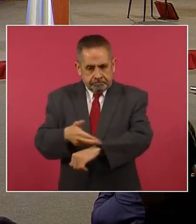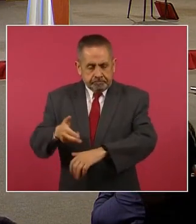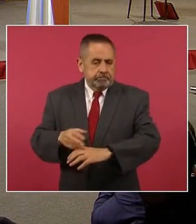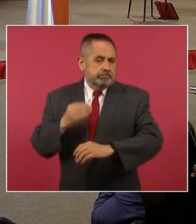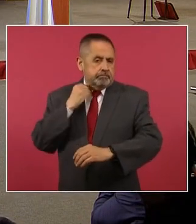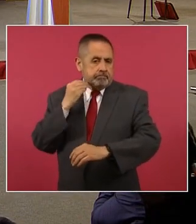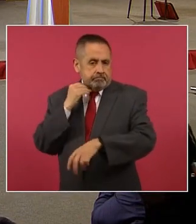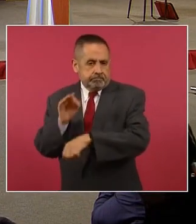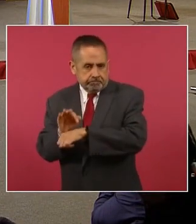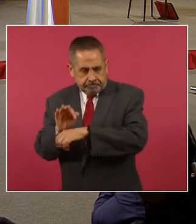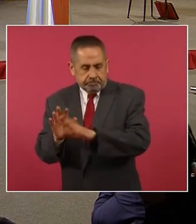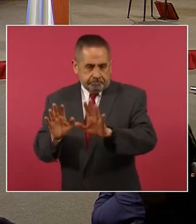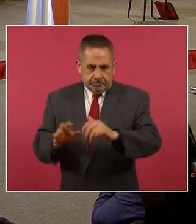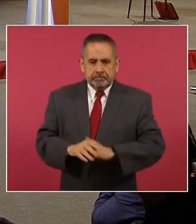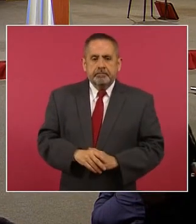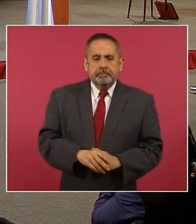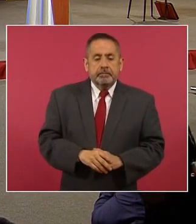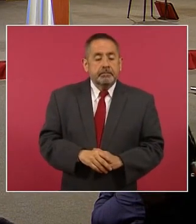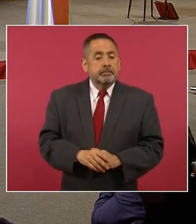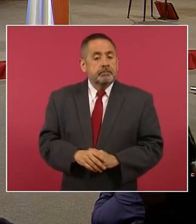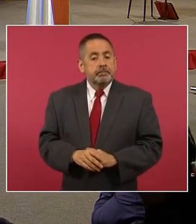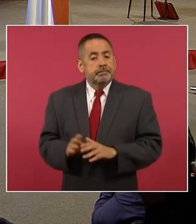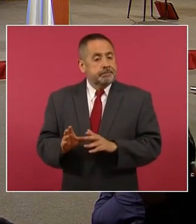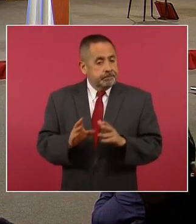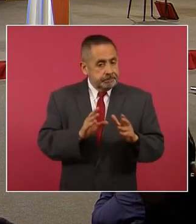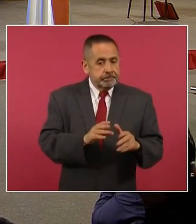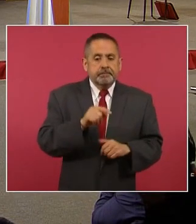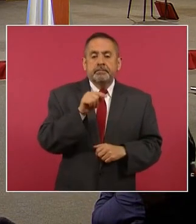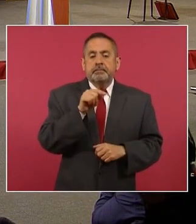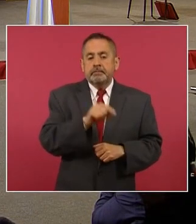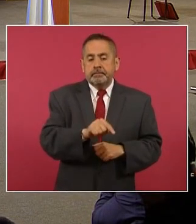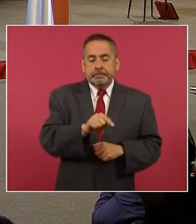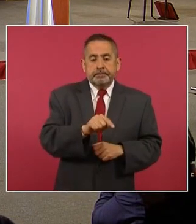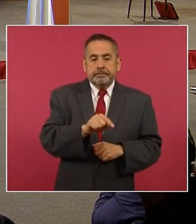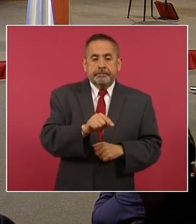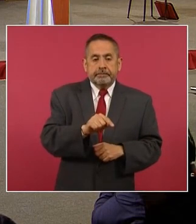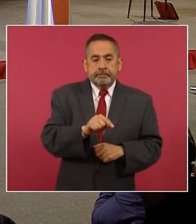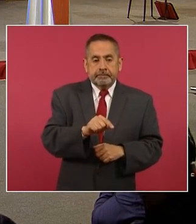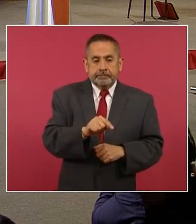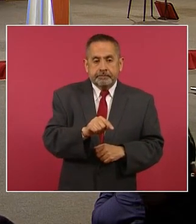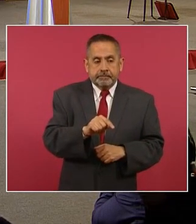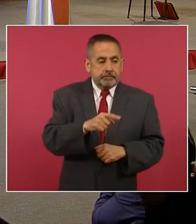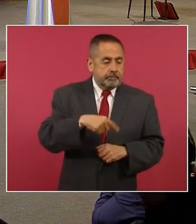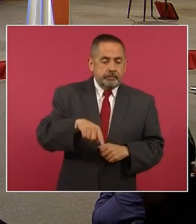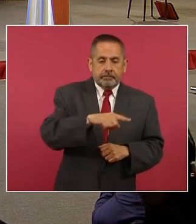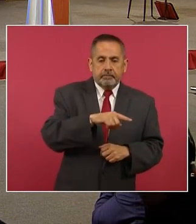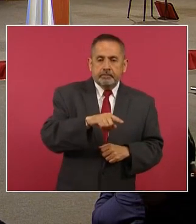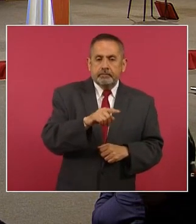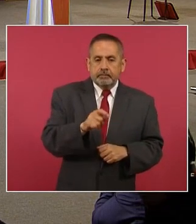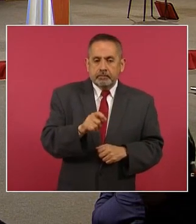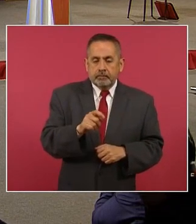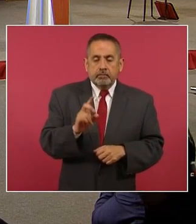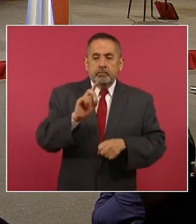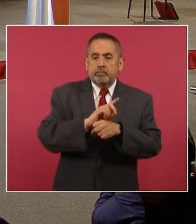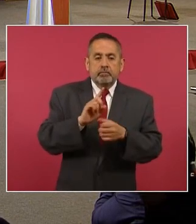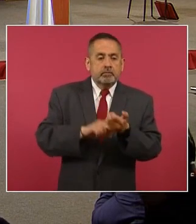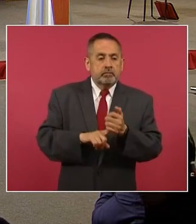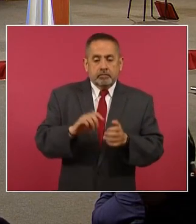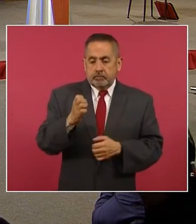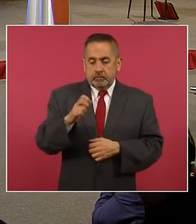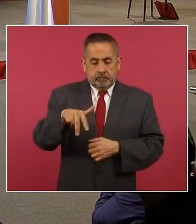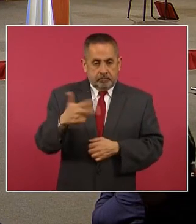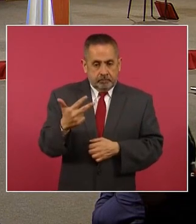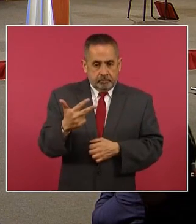defensa. Pero por otra parte, de acuerdo al acuerdo del 13 de enero,